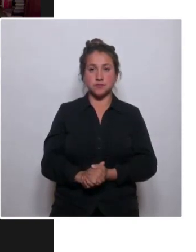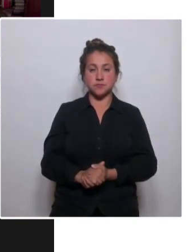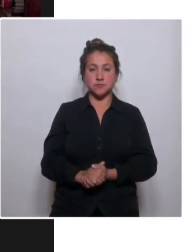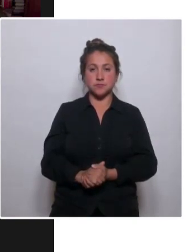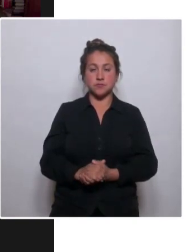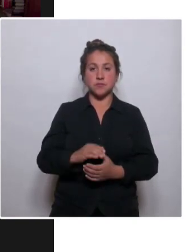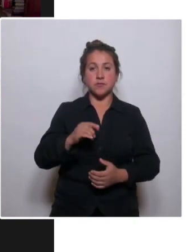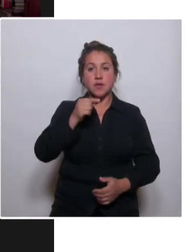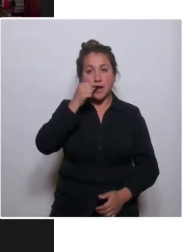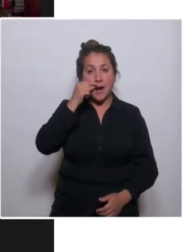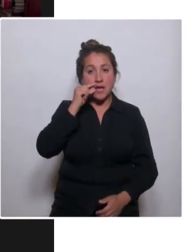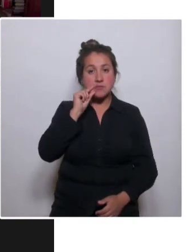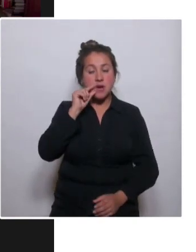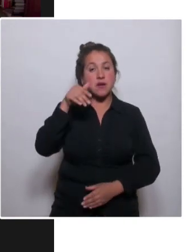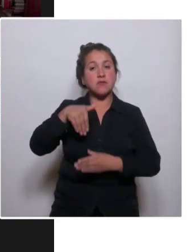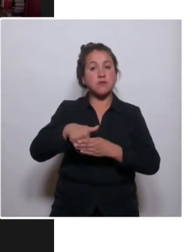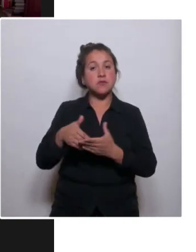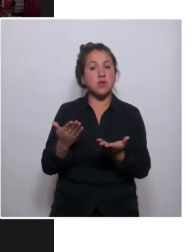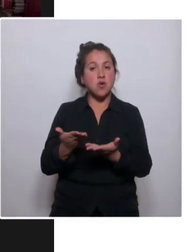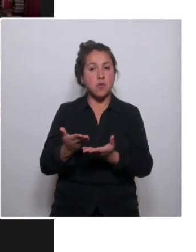Convencional Gaspar Domínguez, ¿cómo vota?